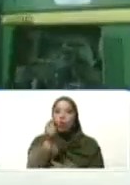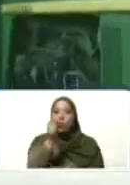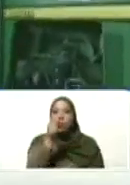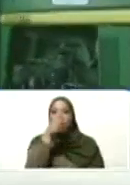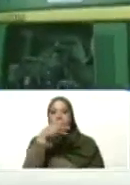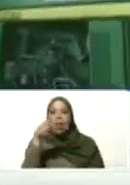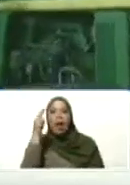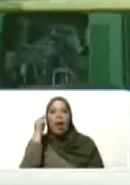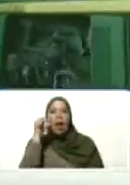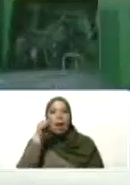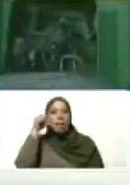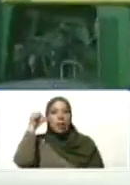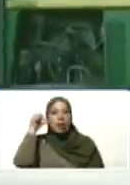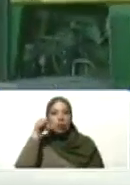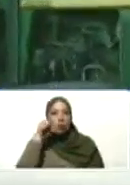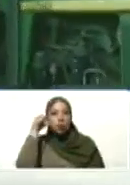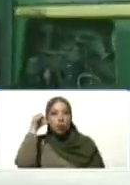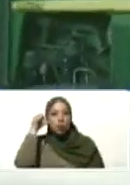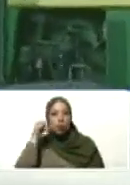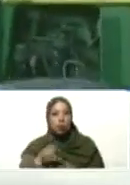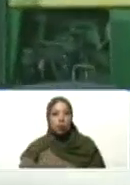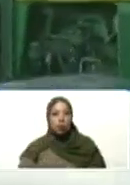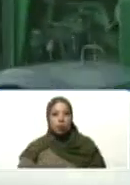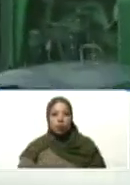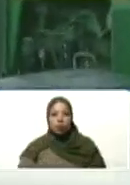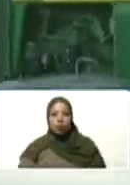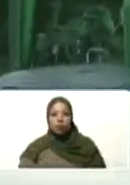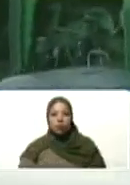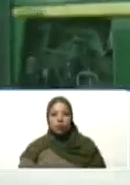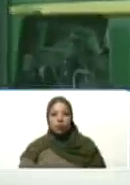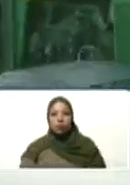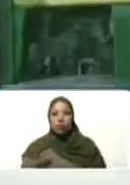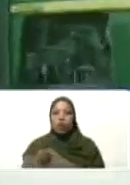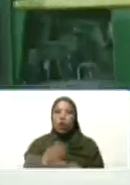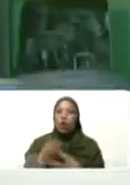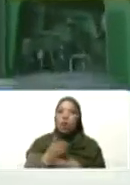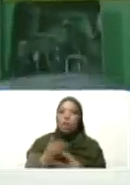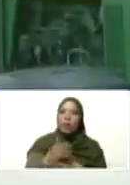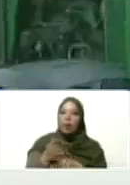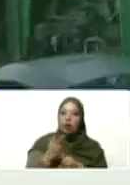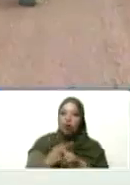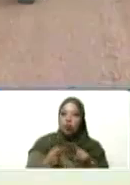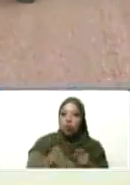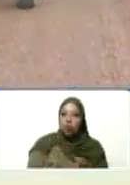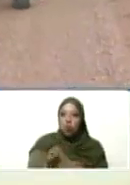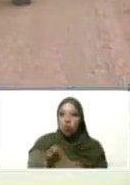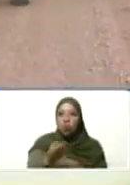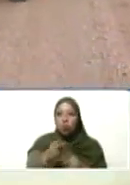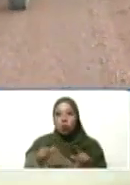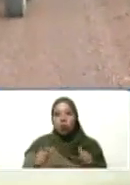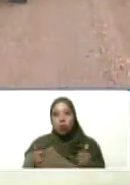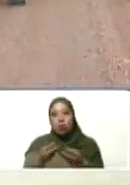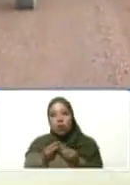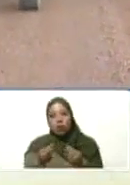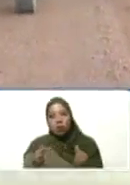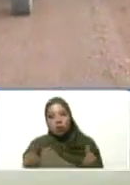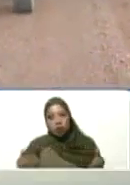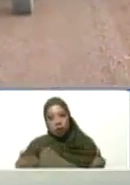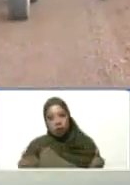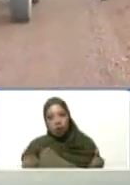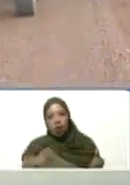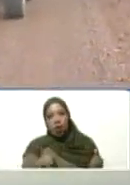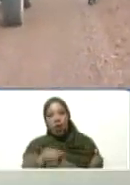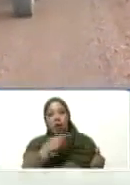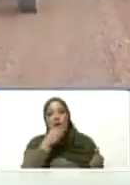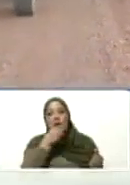Así que combinan los sembradíos de soya, que enriquece con su nitrógeno, enriquece la tierra, la soya.